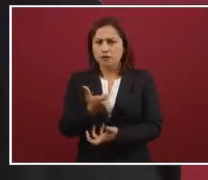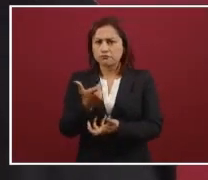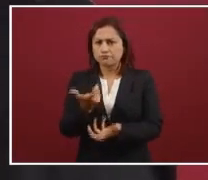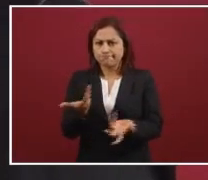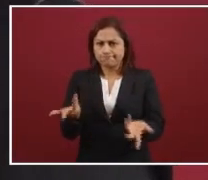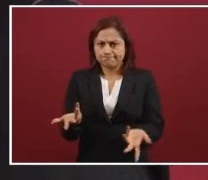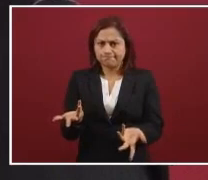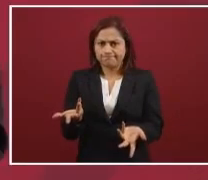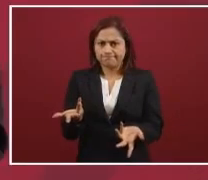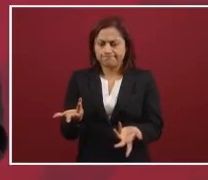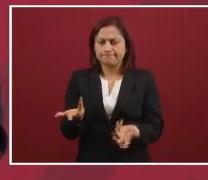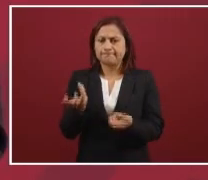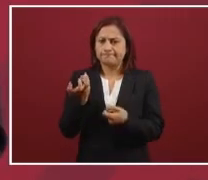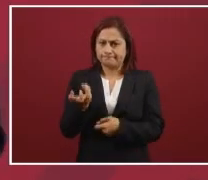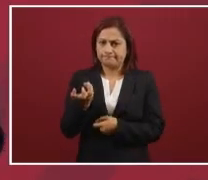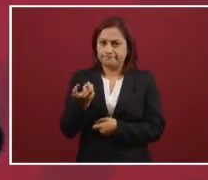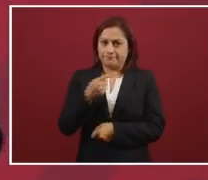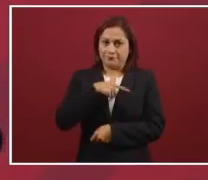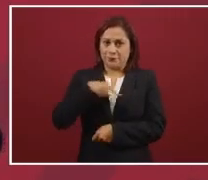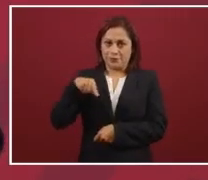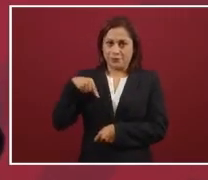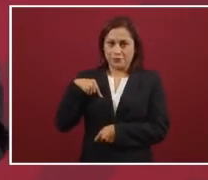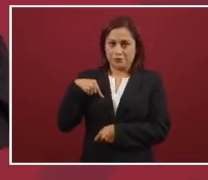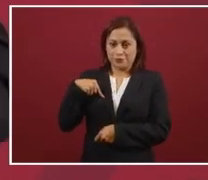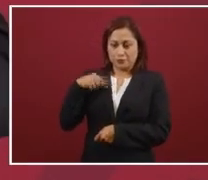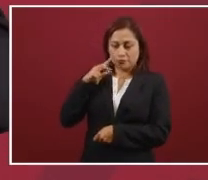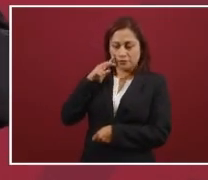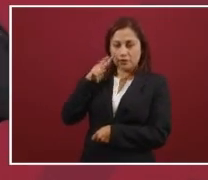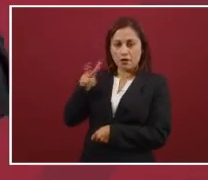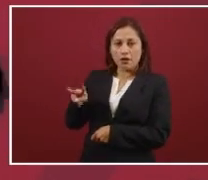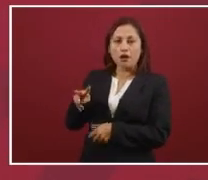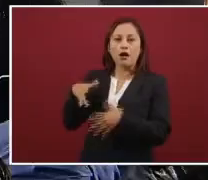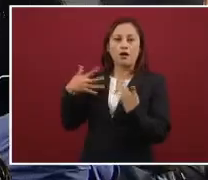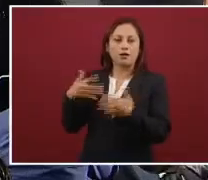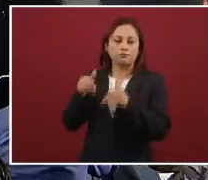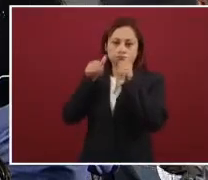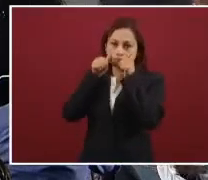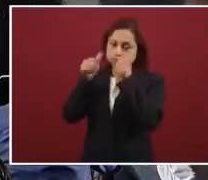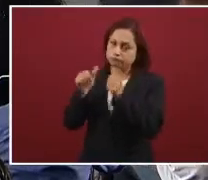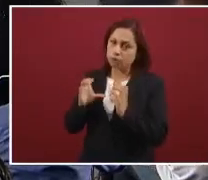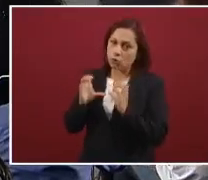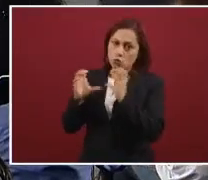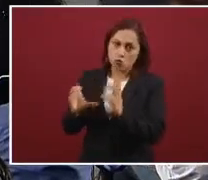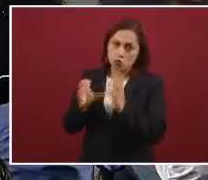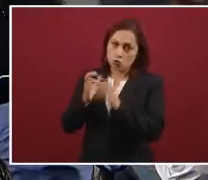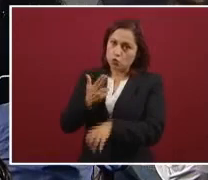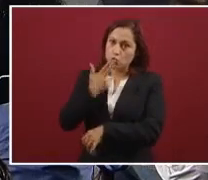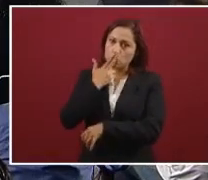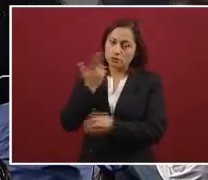y eso es lo que estamos haciendo. Entonces, en el caso de